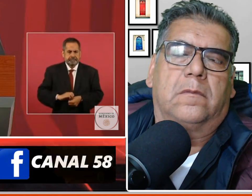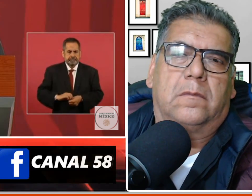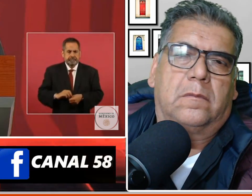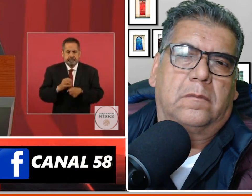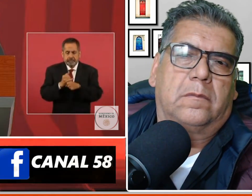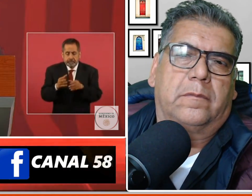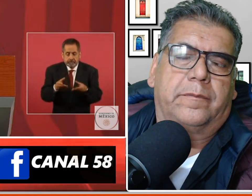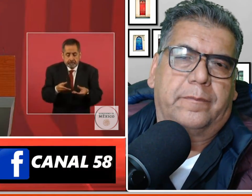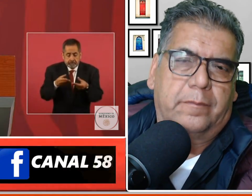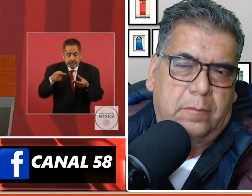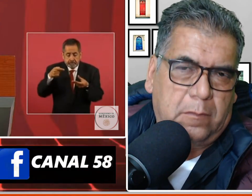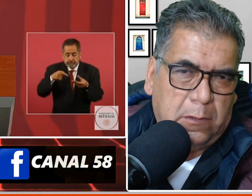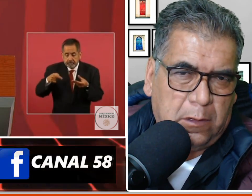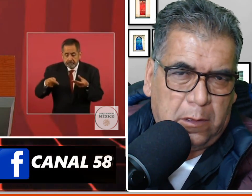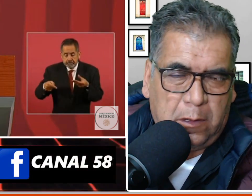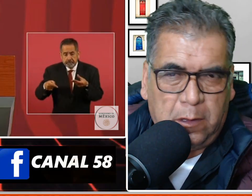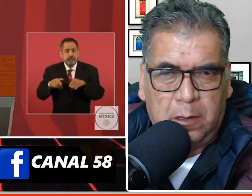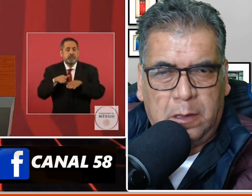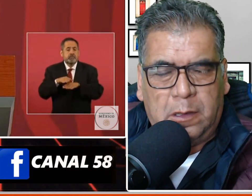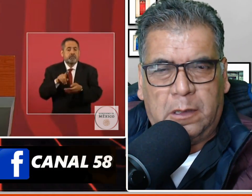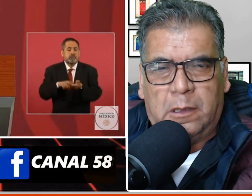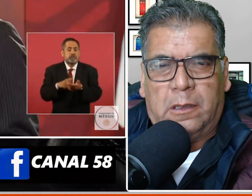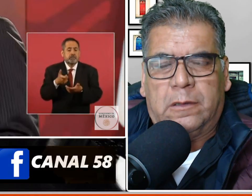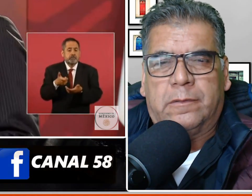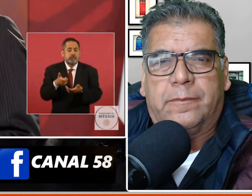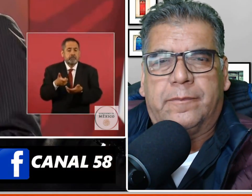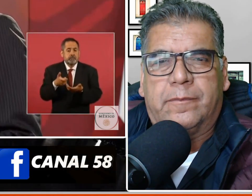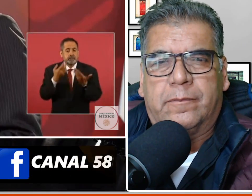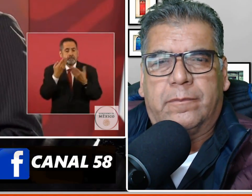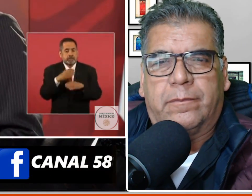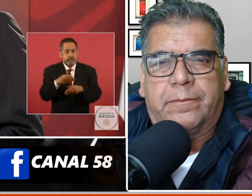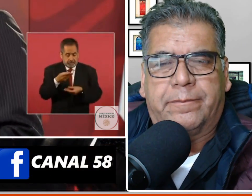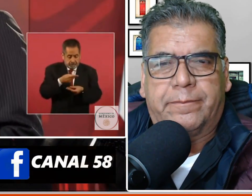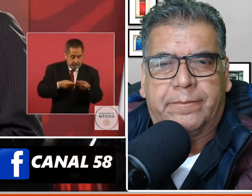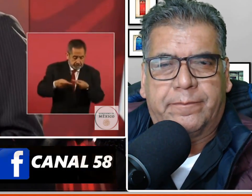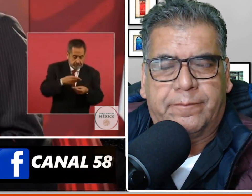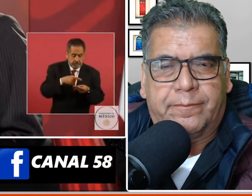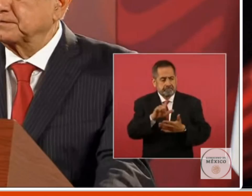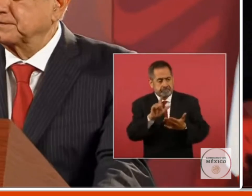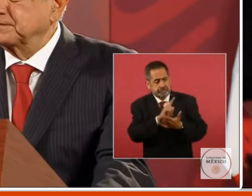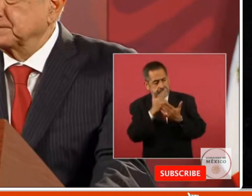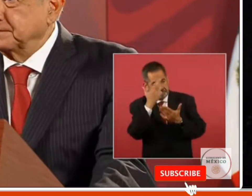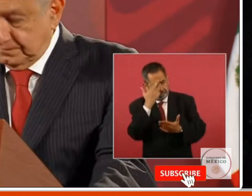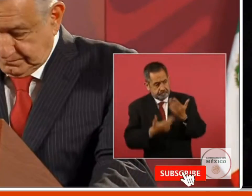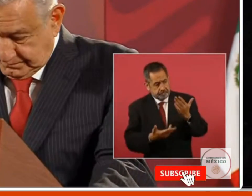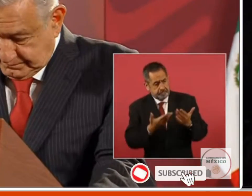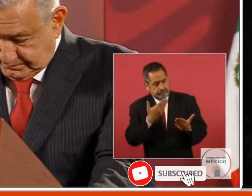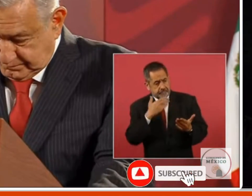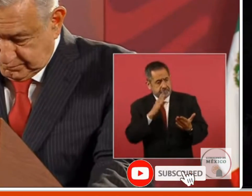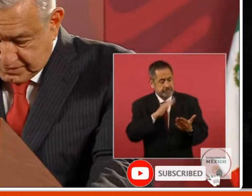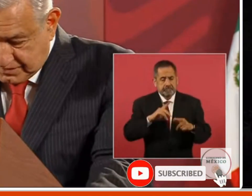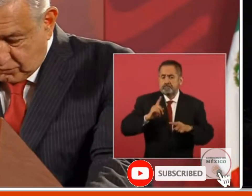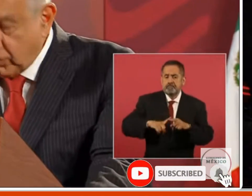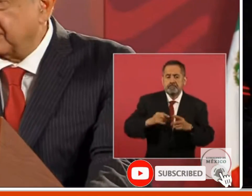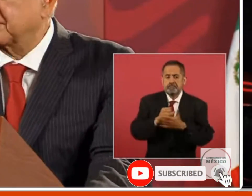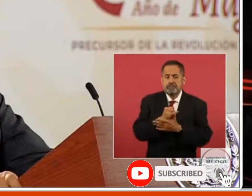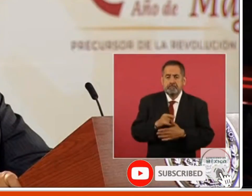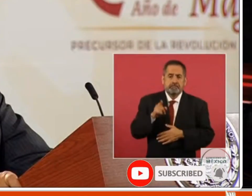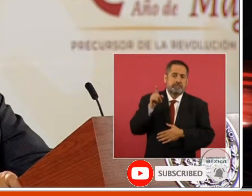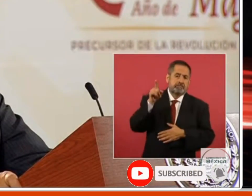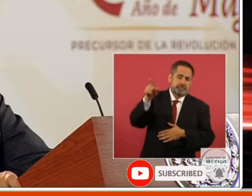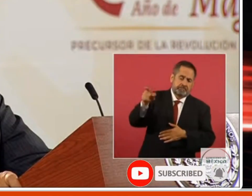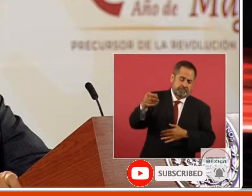UIF, llevamos estadística y damos bastante, incluso con el